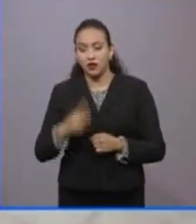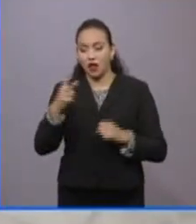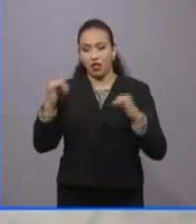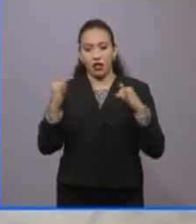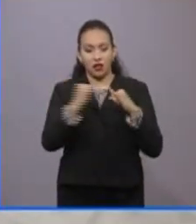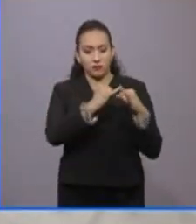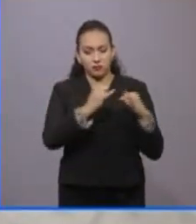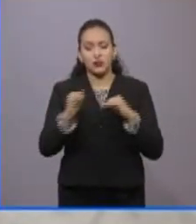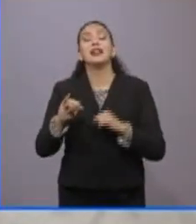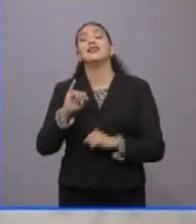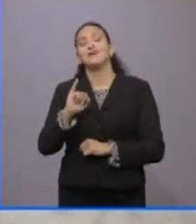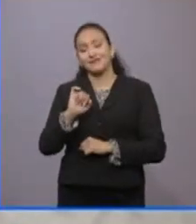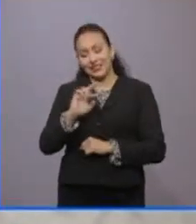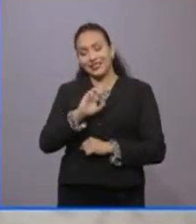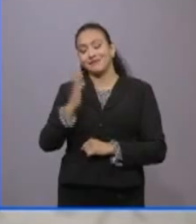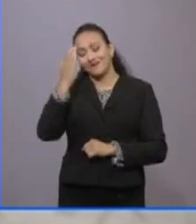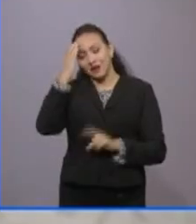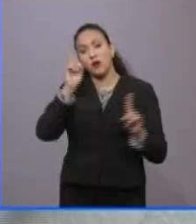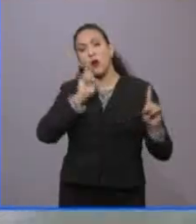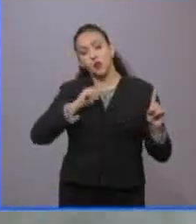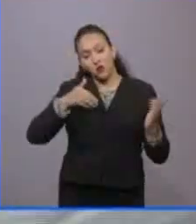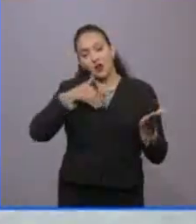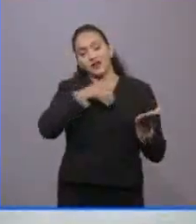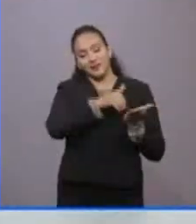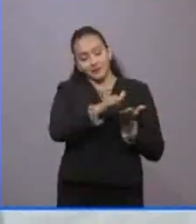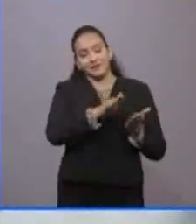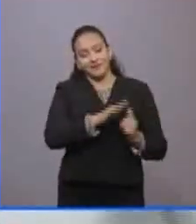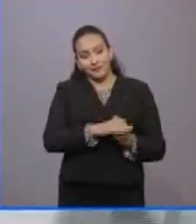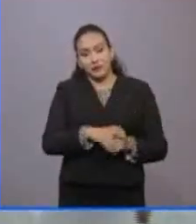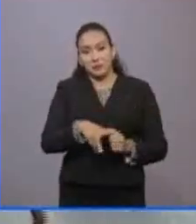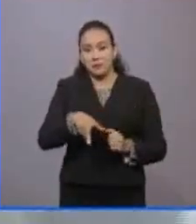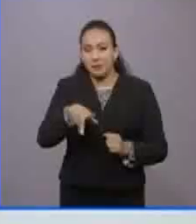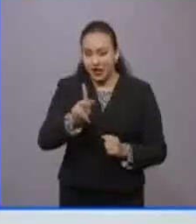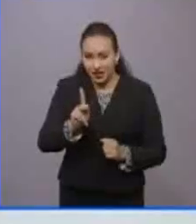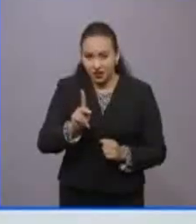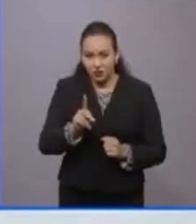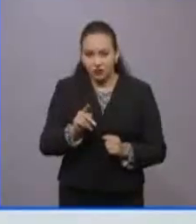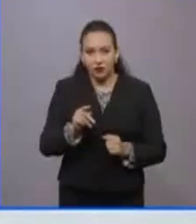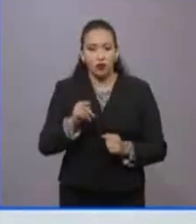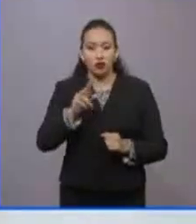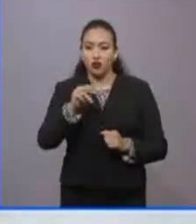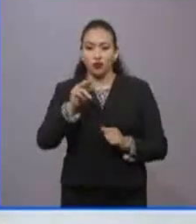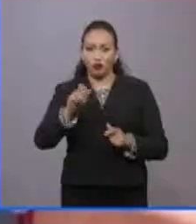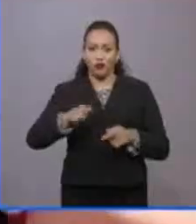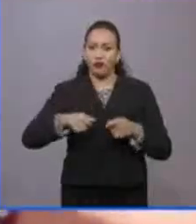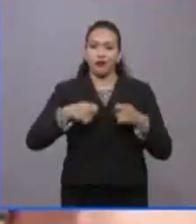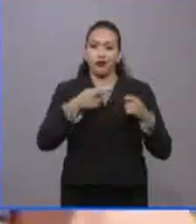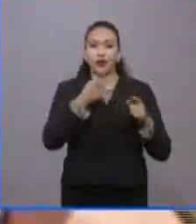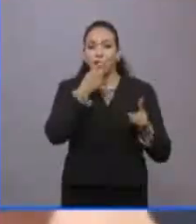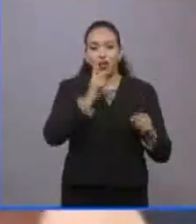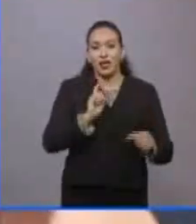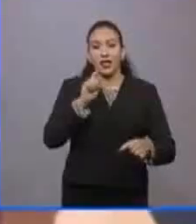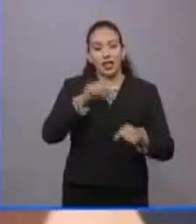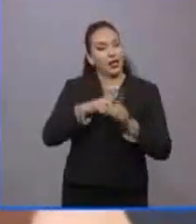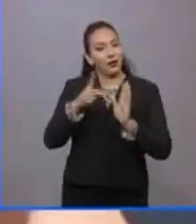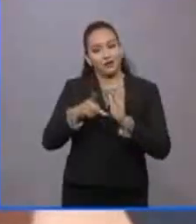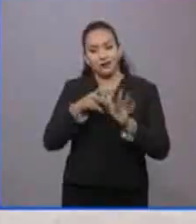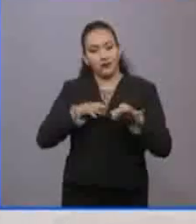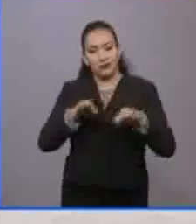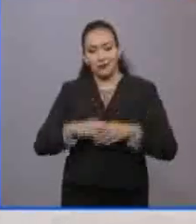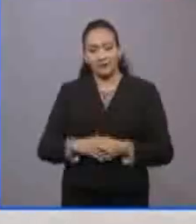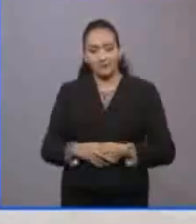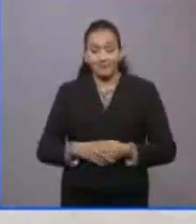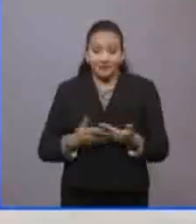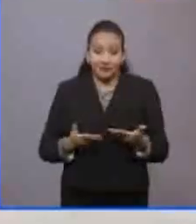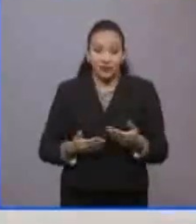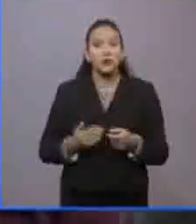habían reconocido el despido injustificado de la trabajadora. Sin embargo, no le otorgaron la reinstalación en el empleo. Precisó